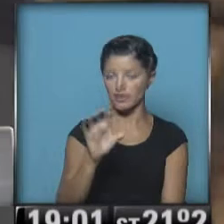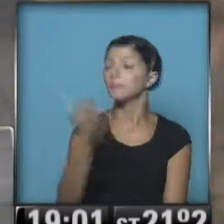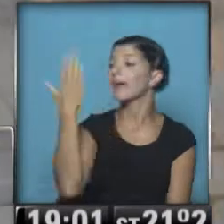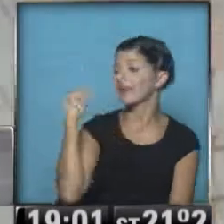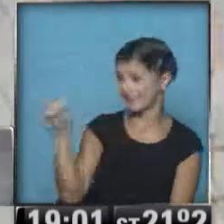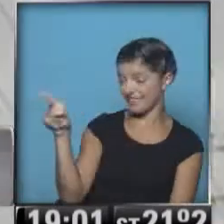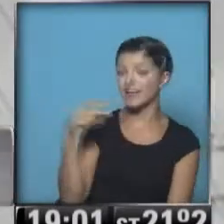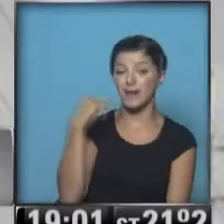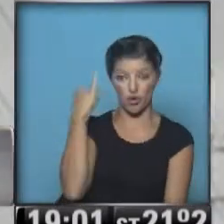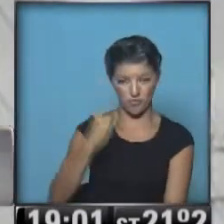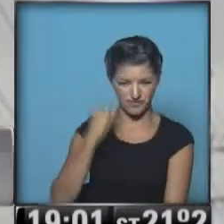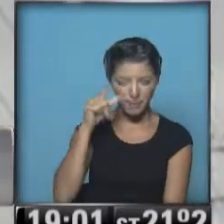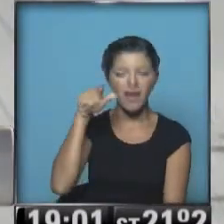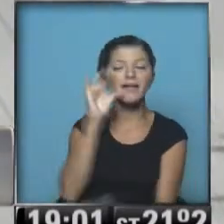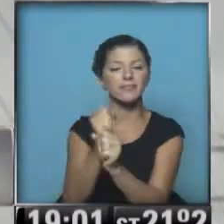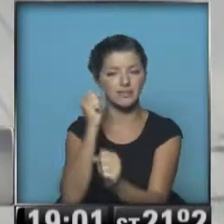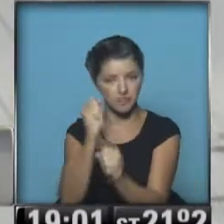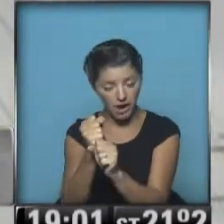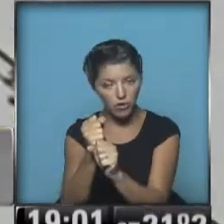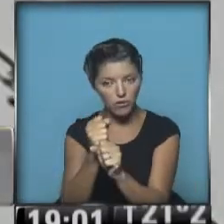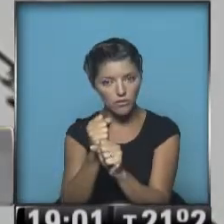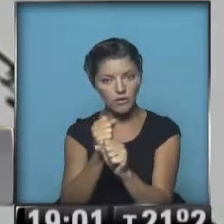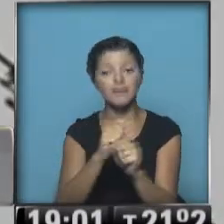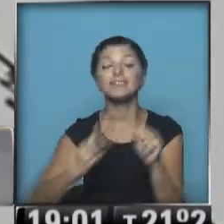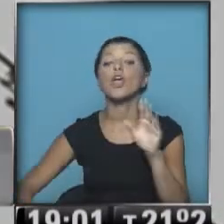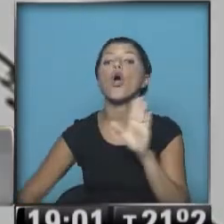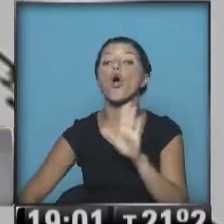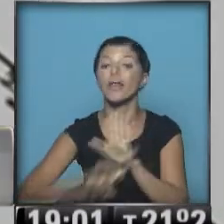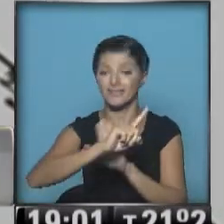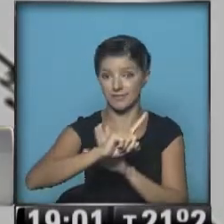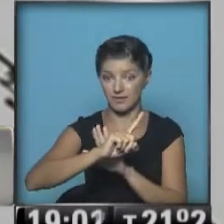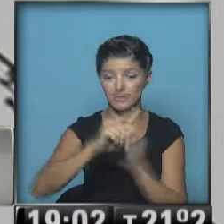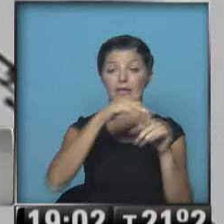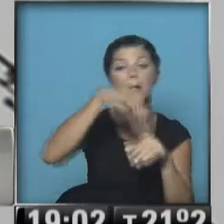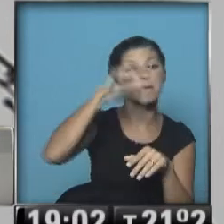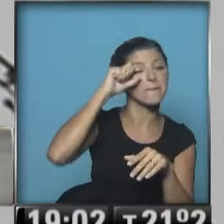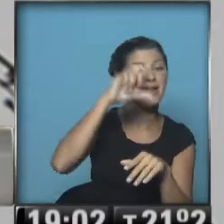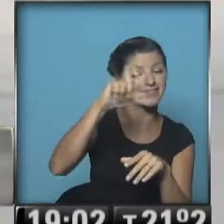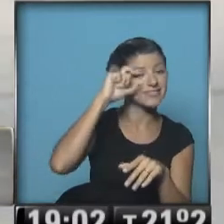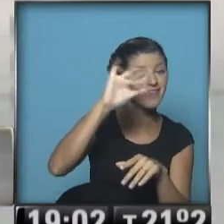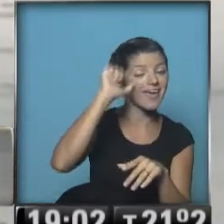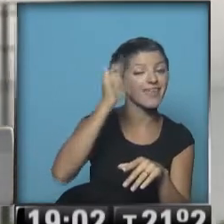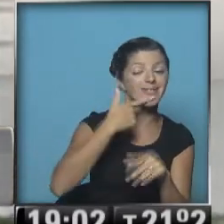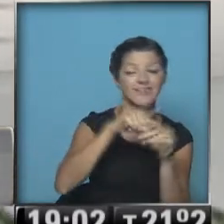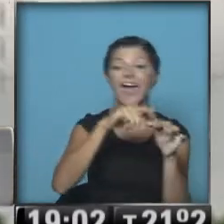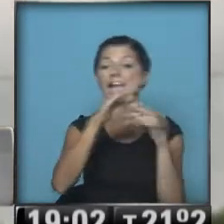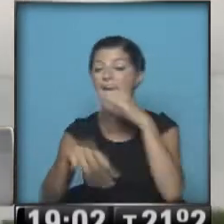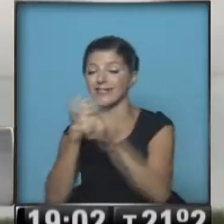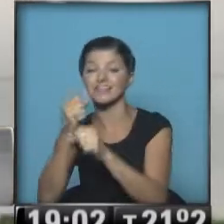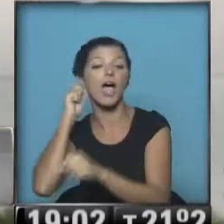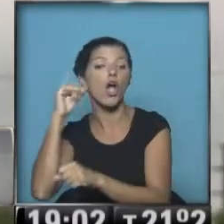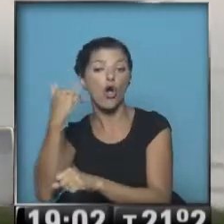Farina, esta obra cierra el anillo oeste de la provincia desde Mercedes hacia Goya, que beneficia a